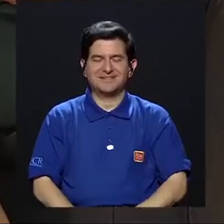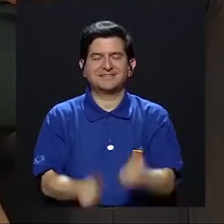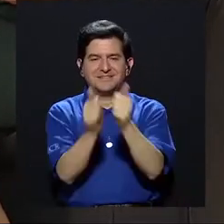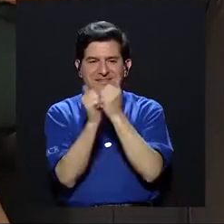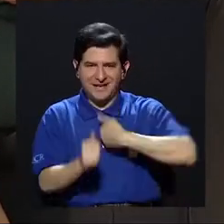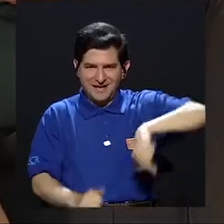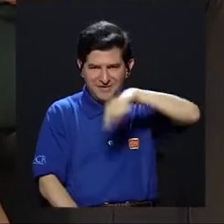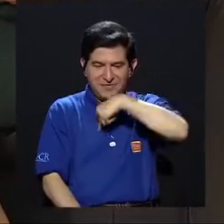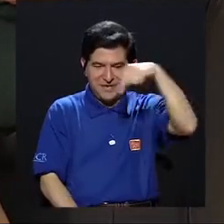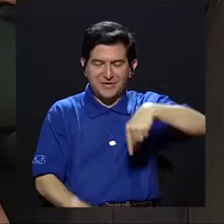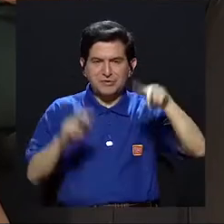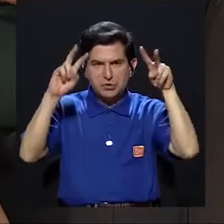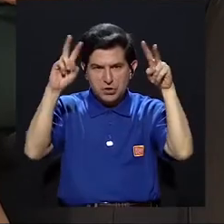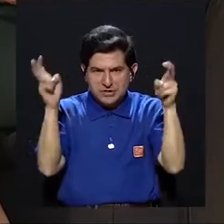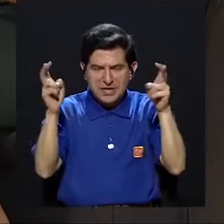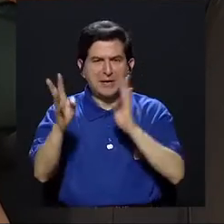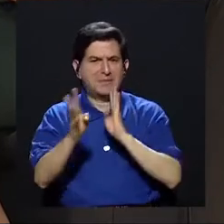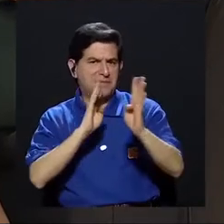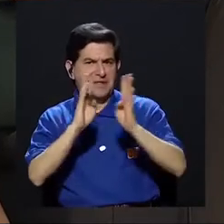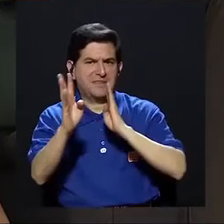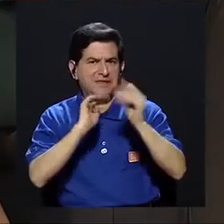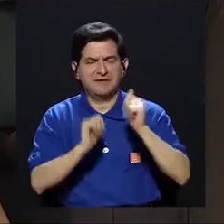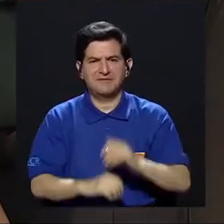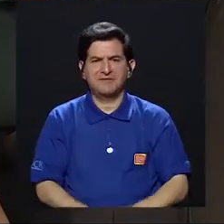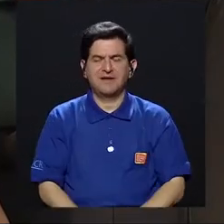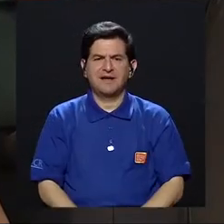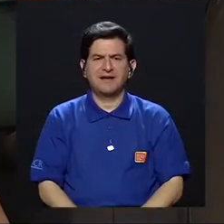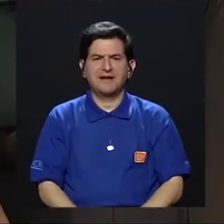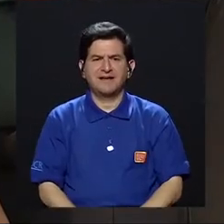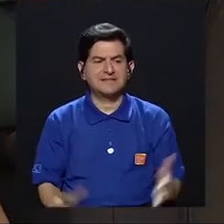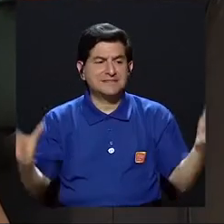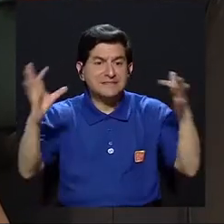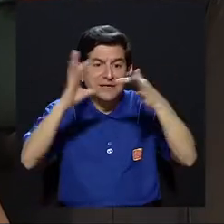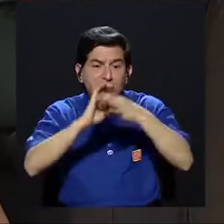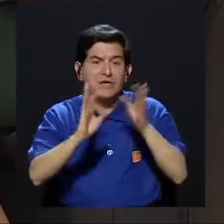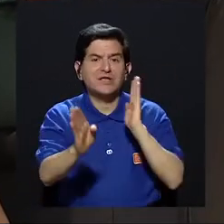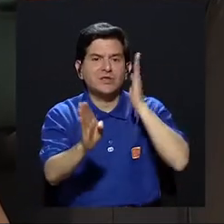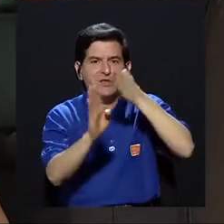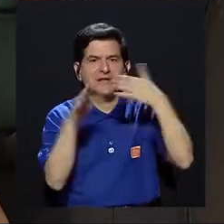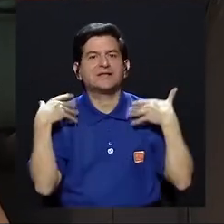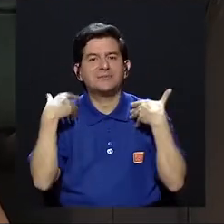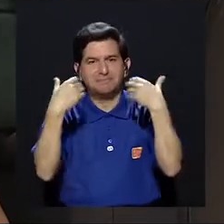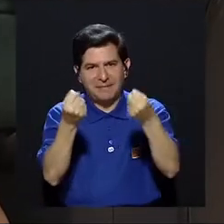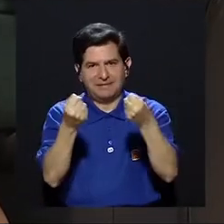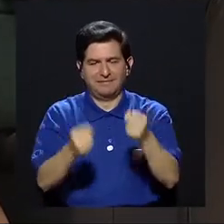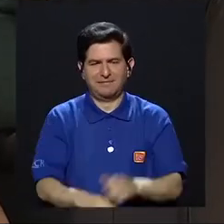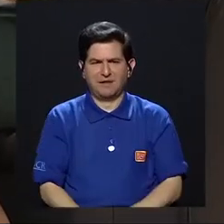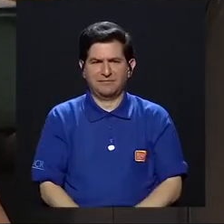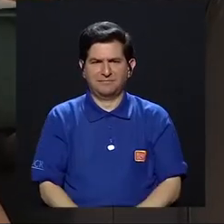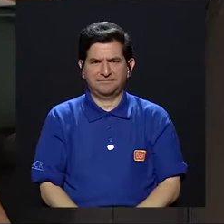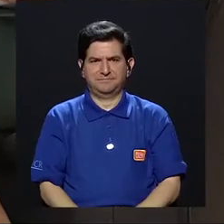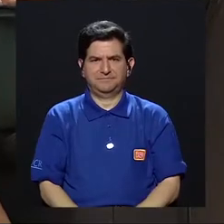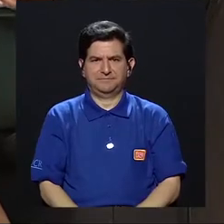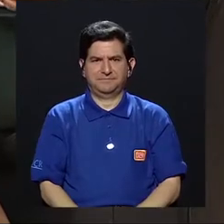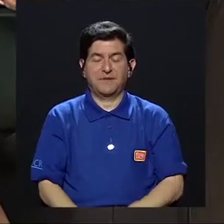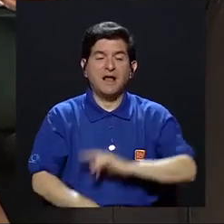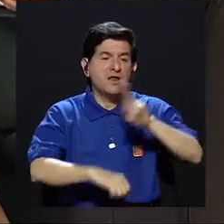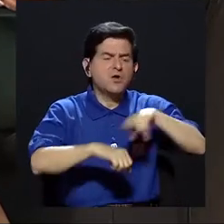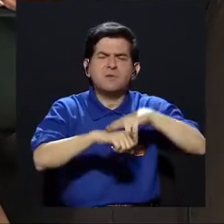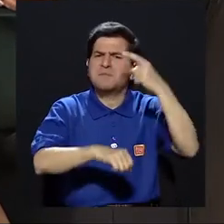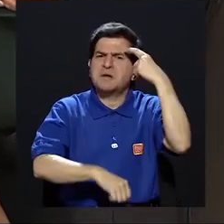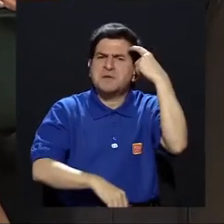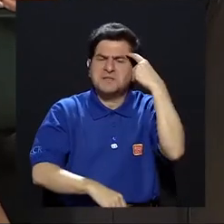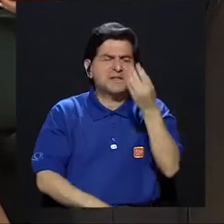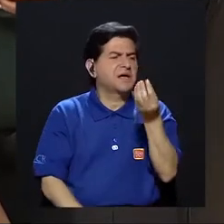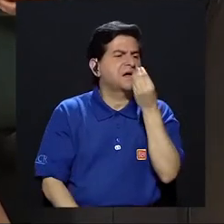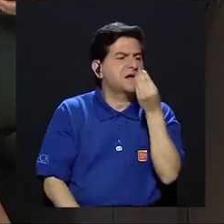por acompañarnos porque hoy el tema que vamos a hablar, pues, está concatenado directamente con salud. Y esto es de que, Fabiola, normalmente